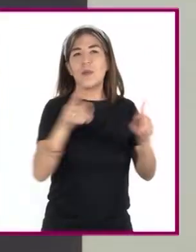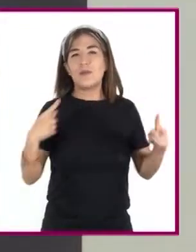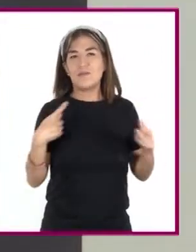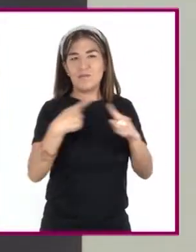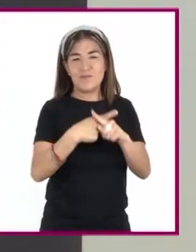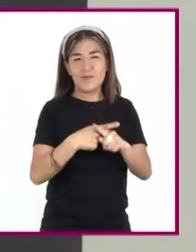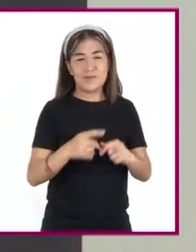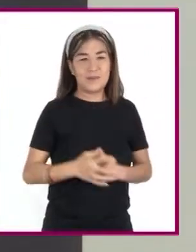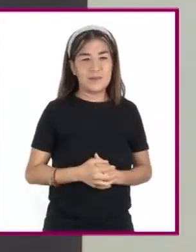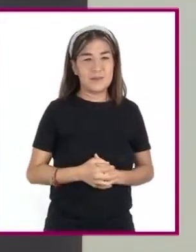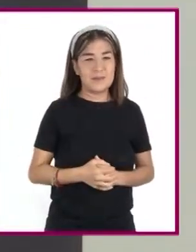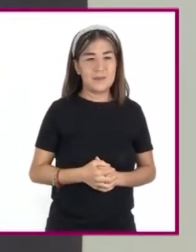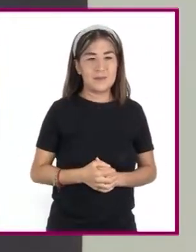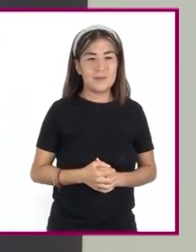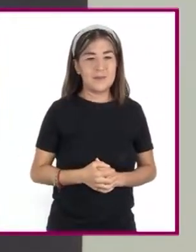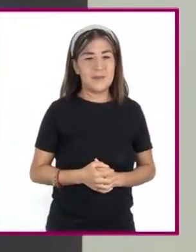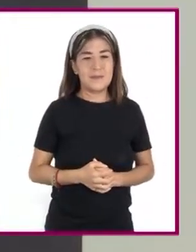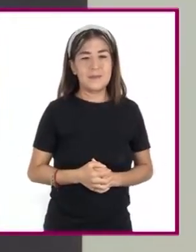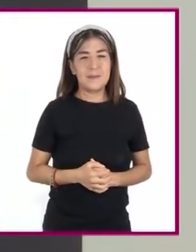reactivos.